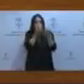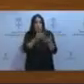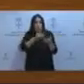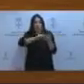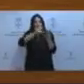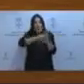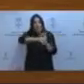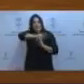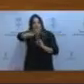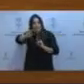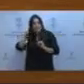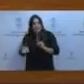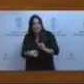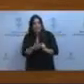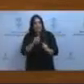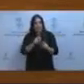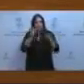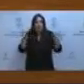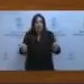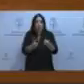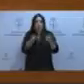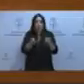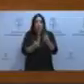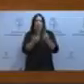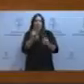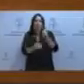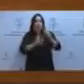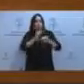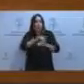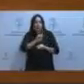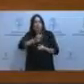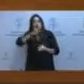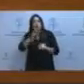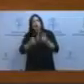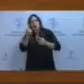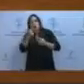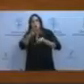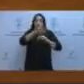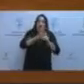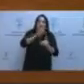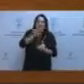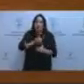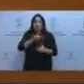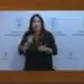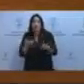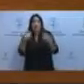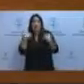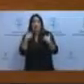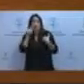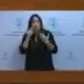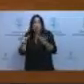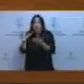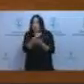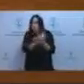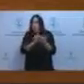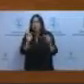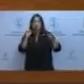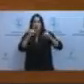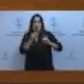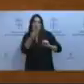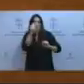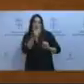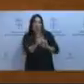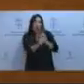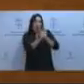planes, de esos anuncios muchos no se cumplieron, otros luego se llevaron a cabo, otros parcialmente, todos los responsables del turismo coinciden. No creo que ninguno me lleve la contraria en